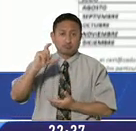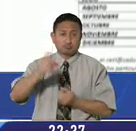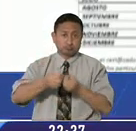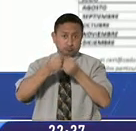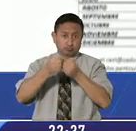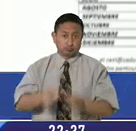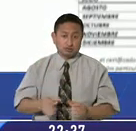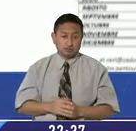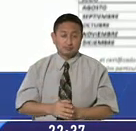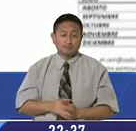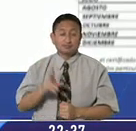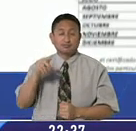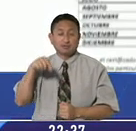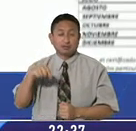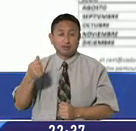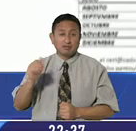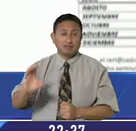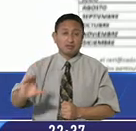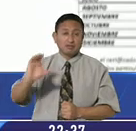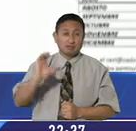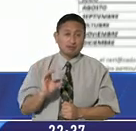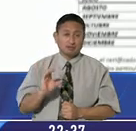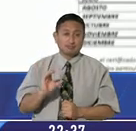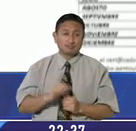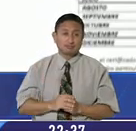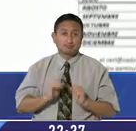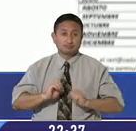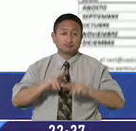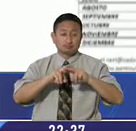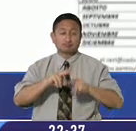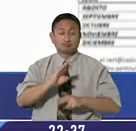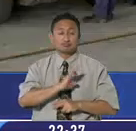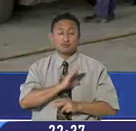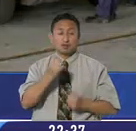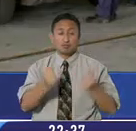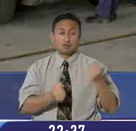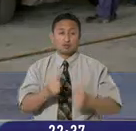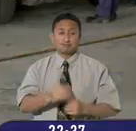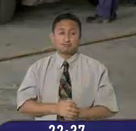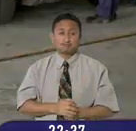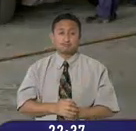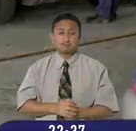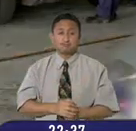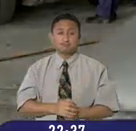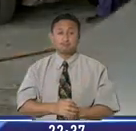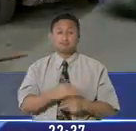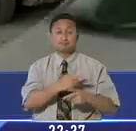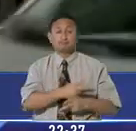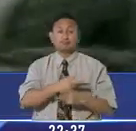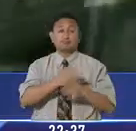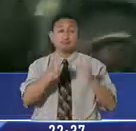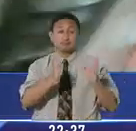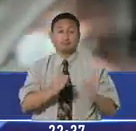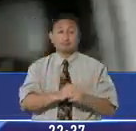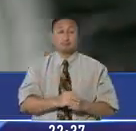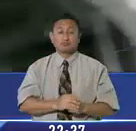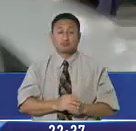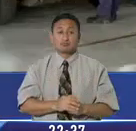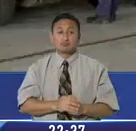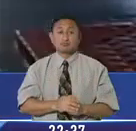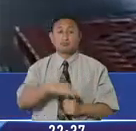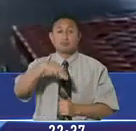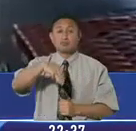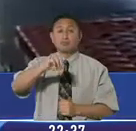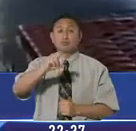en cuanto se refiere a los ingresos por la recaudación de la revisión técnica vehicular. La edil Mónica Sandoval indicó que esta propuesta